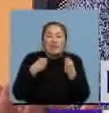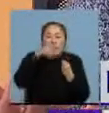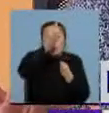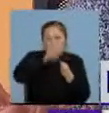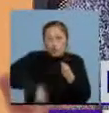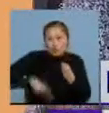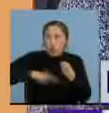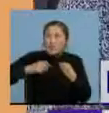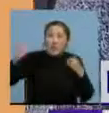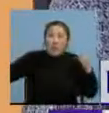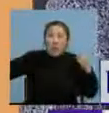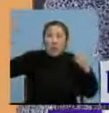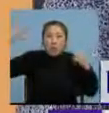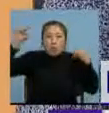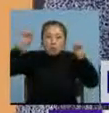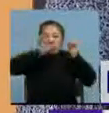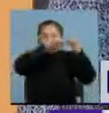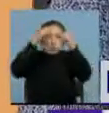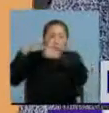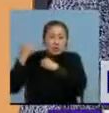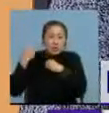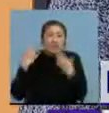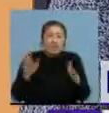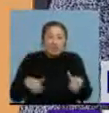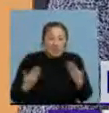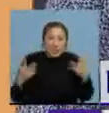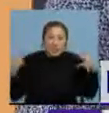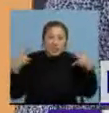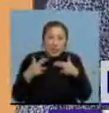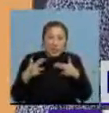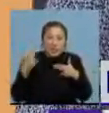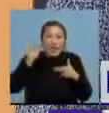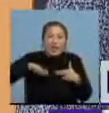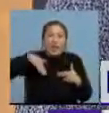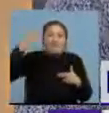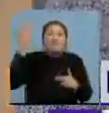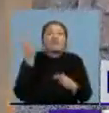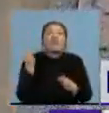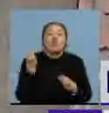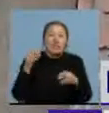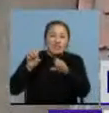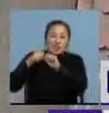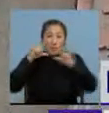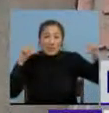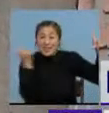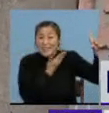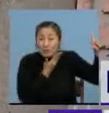sistema de demanda y colapsa el sistema de protección y saltan a la famosa este